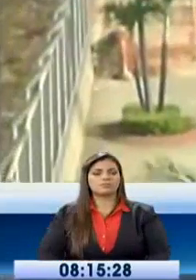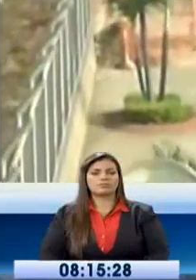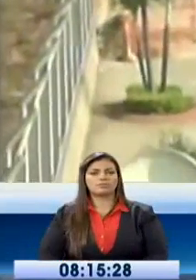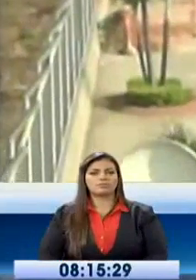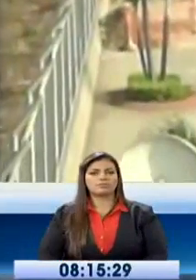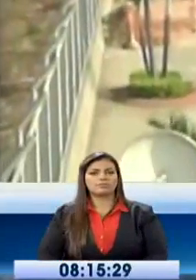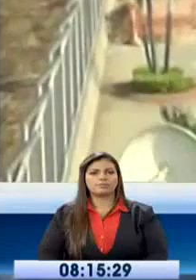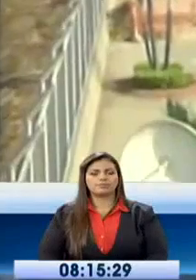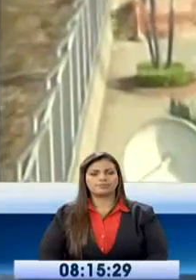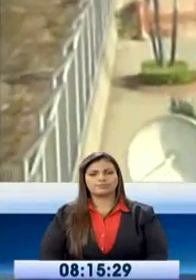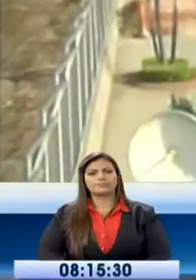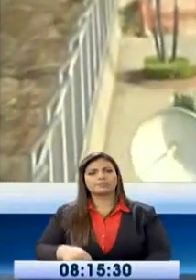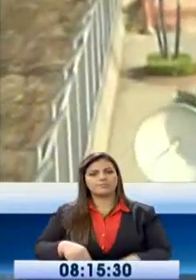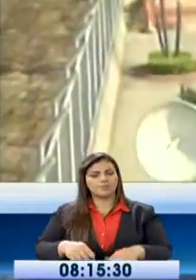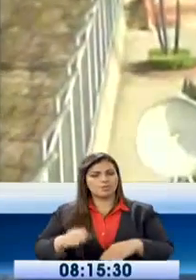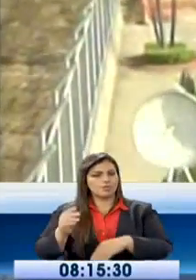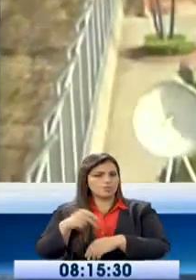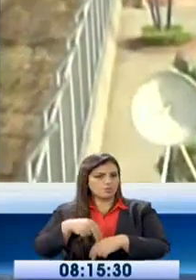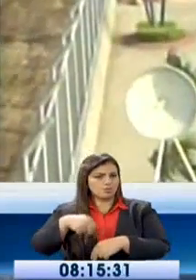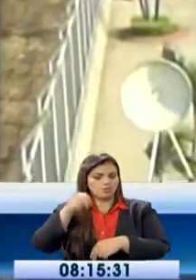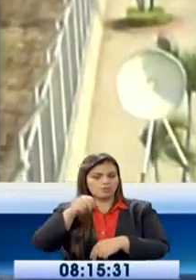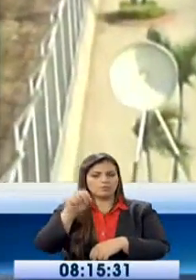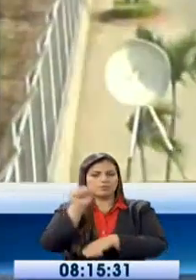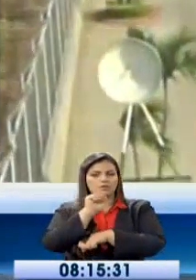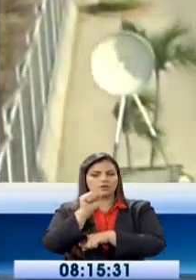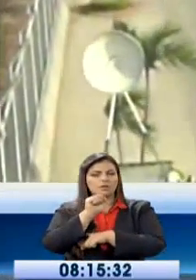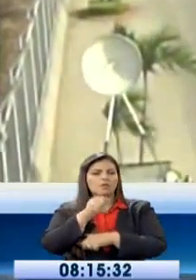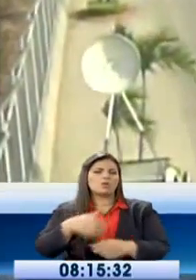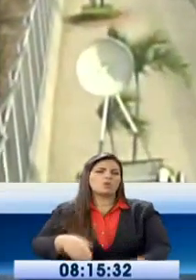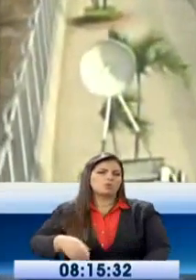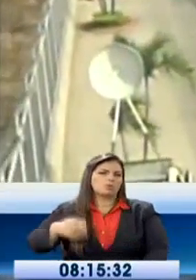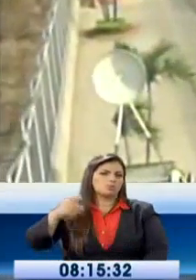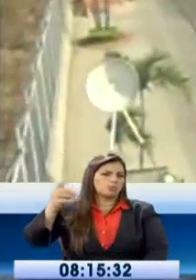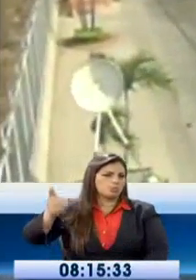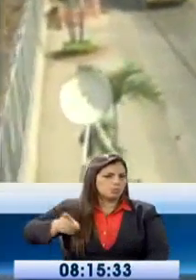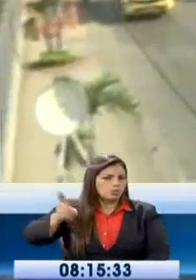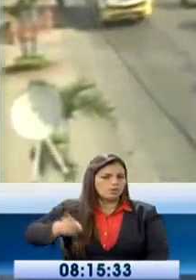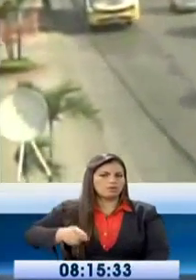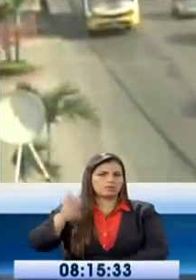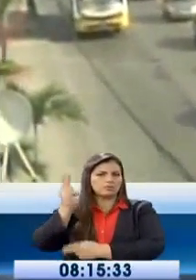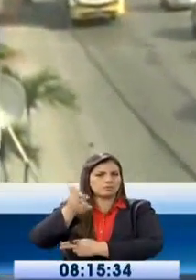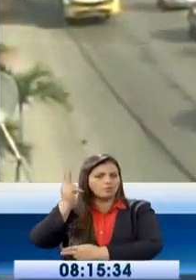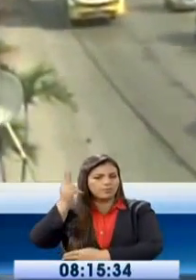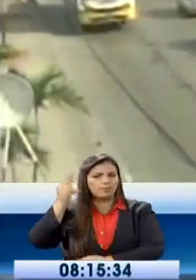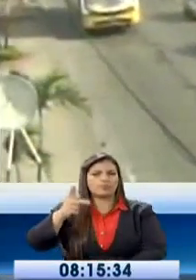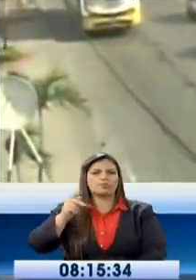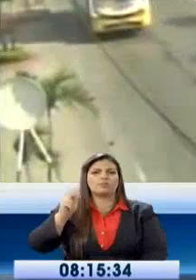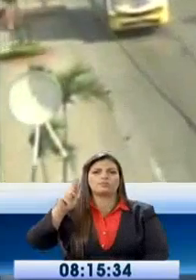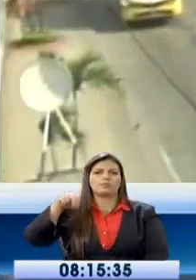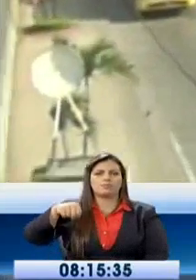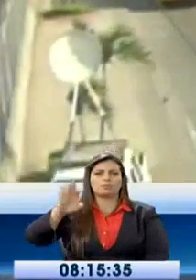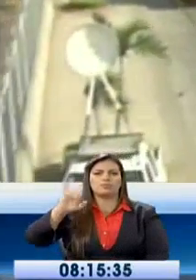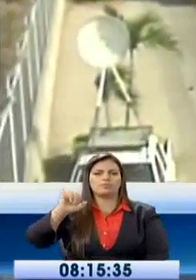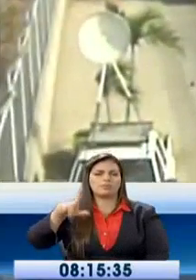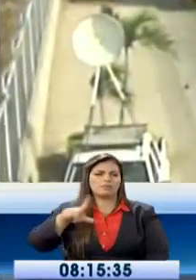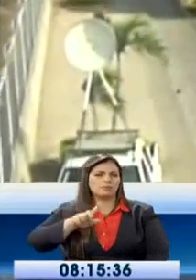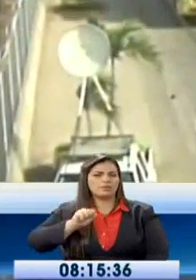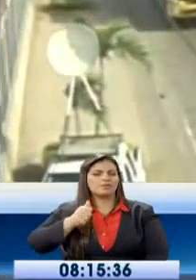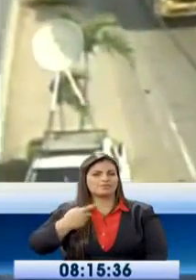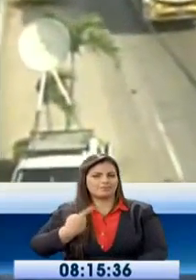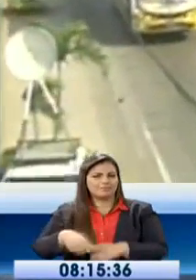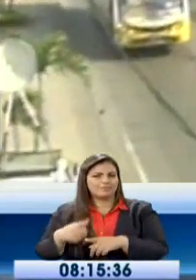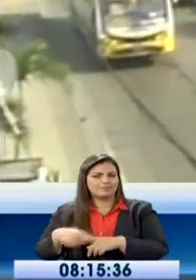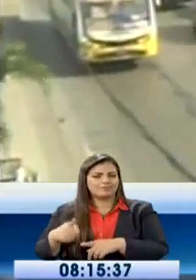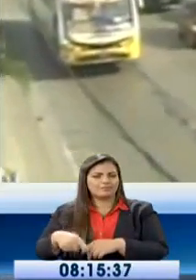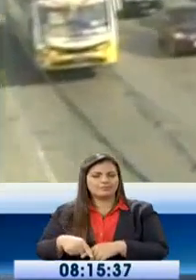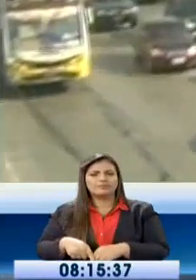provienen del norte de la ciudad de Guayaquil, del cantón Durán, del cantón San Borondón, del sector de La Puntilla. Todos estos carros se